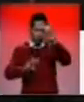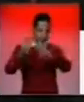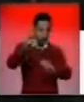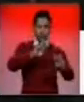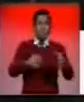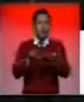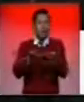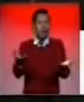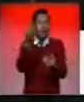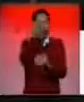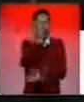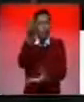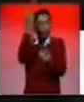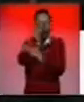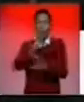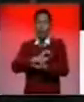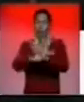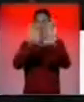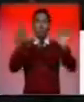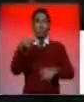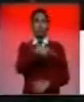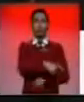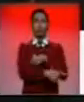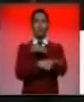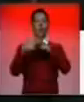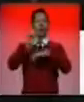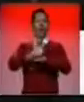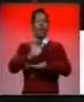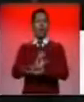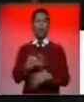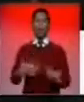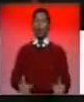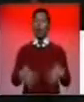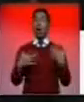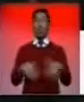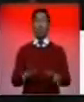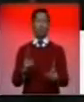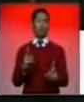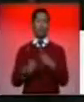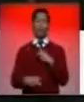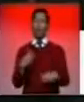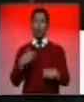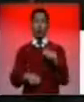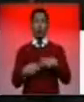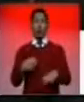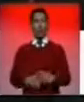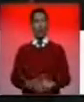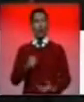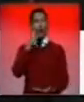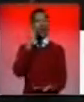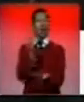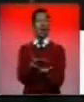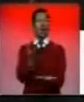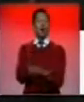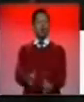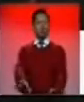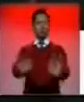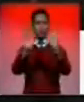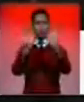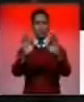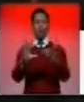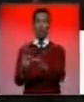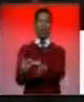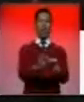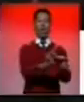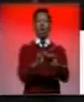caso de la cuestión de refinería y el caso de Petroecuador. Hay pruebas contundentes de la relación